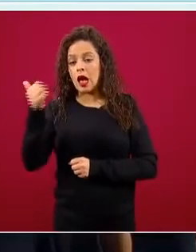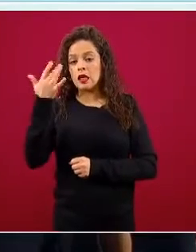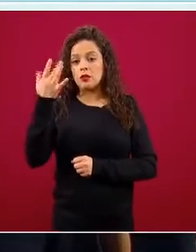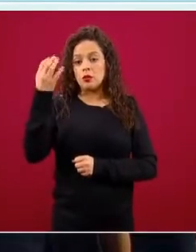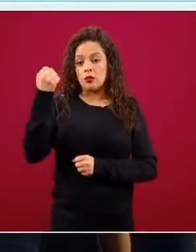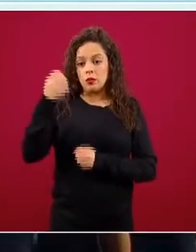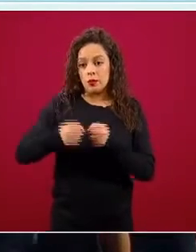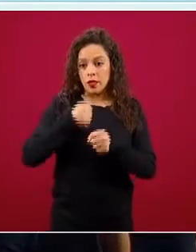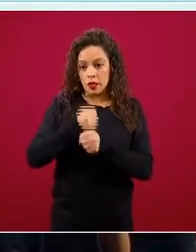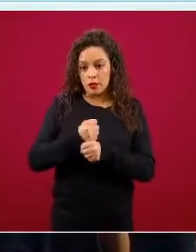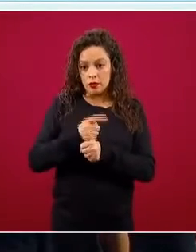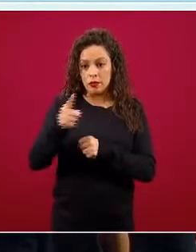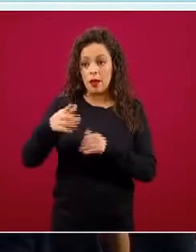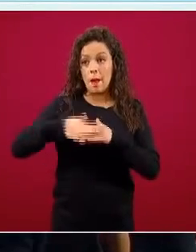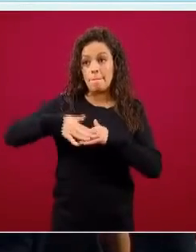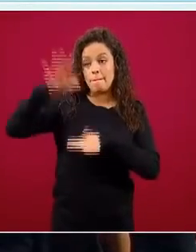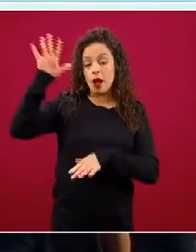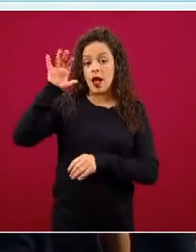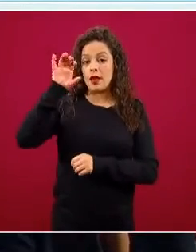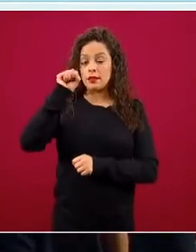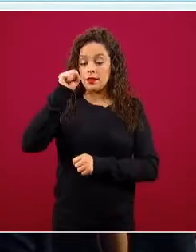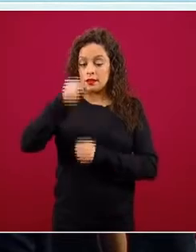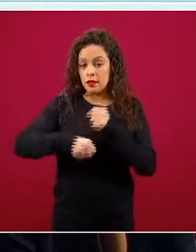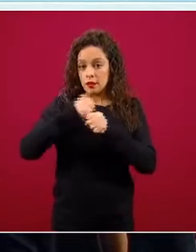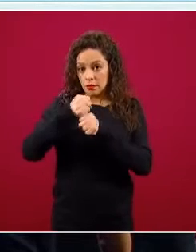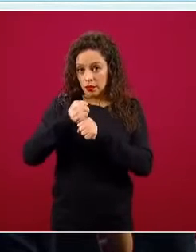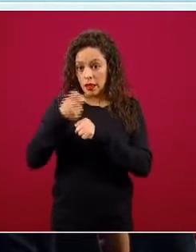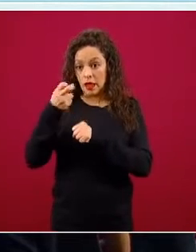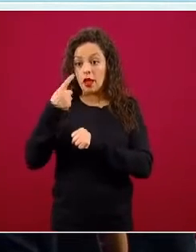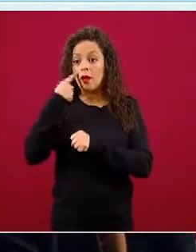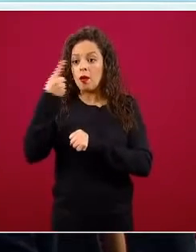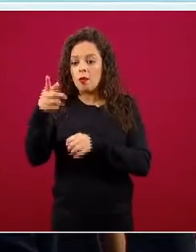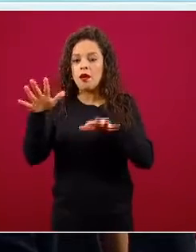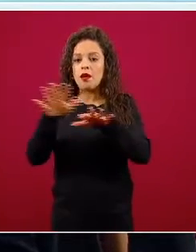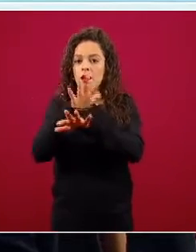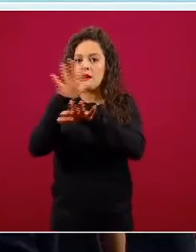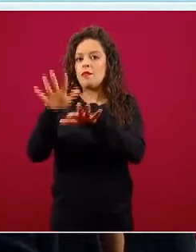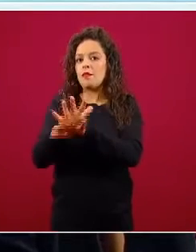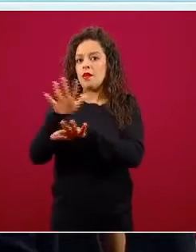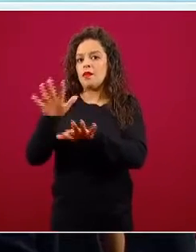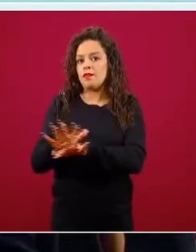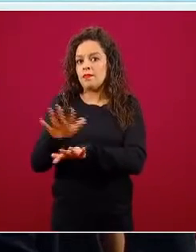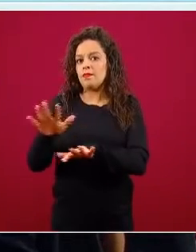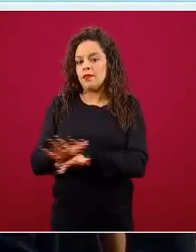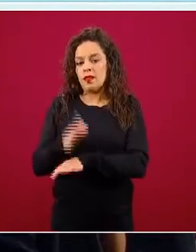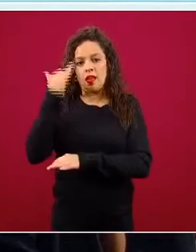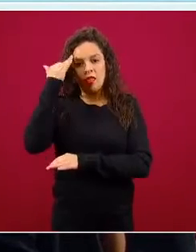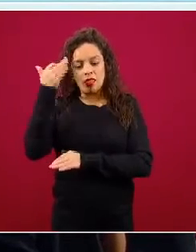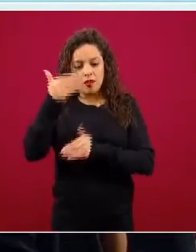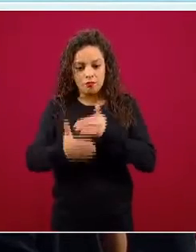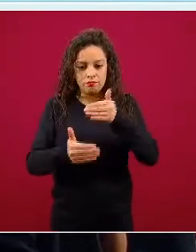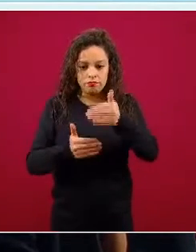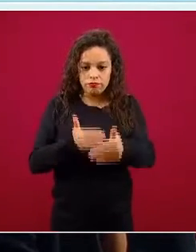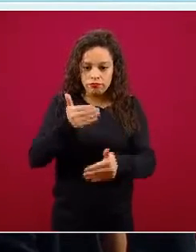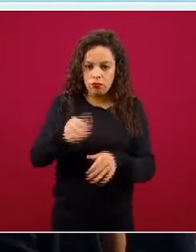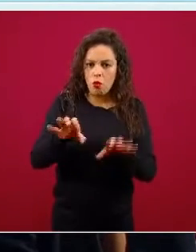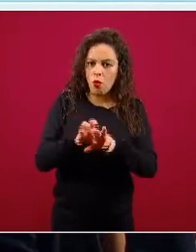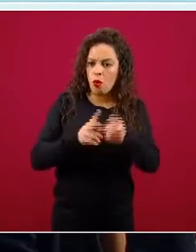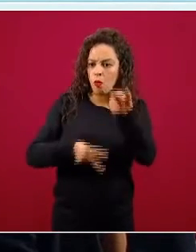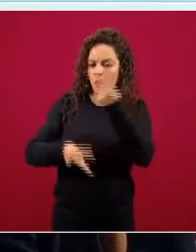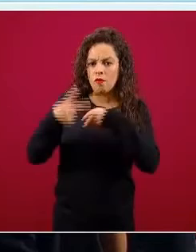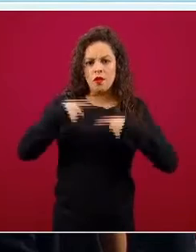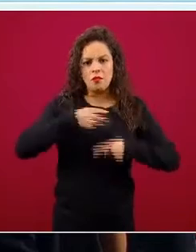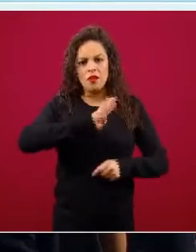estos son mayores de 60, cómo va cambiando en el tiempo la ocurrencia de muertes. Lo que se ve en